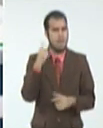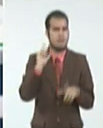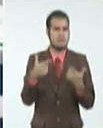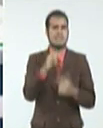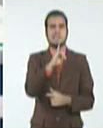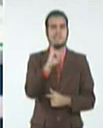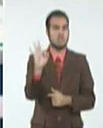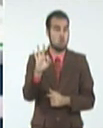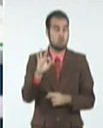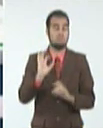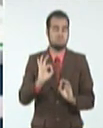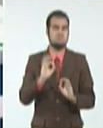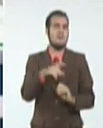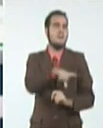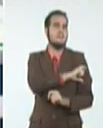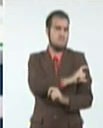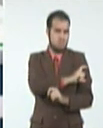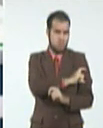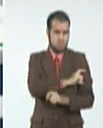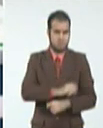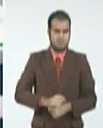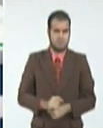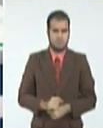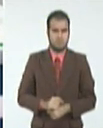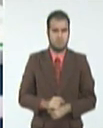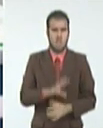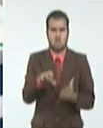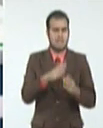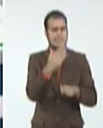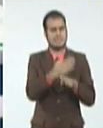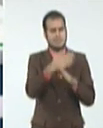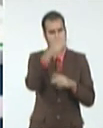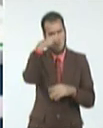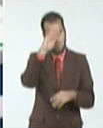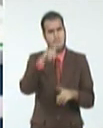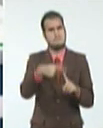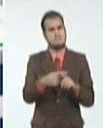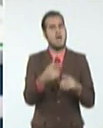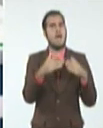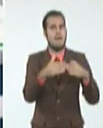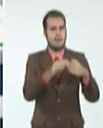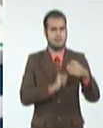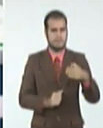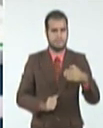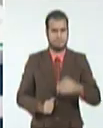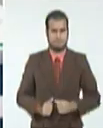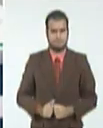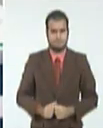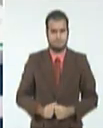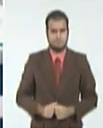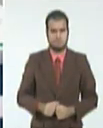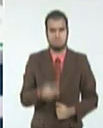del asalto a los cuarteles Moncada en Santiago de Cuba y Carlos Manuel de Céspedes en Bayamo. Buenos días.